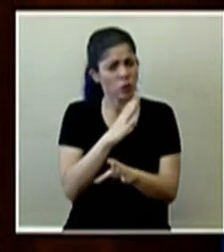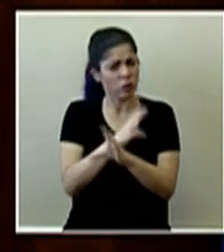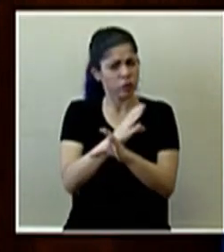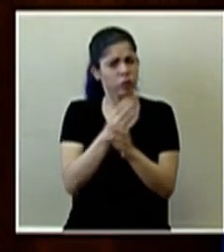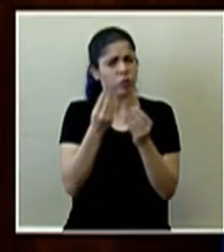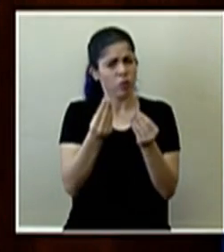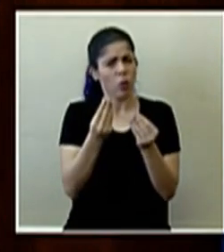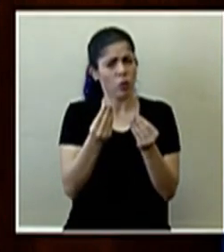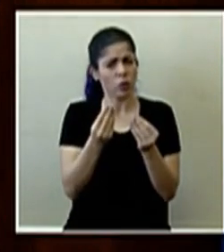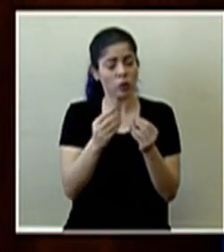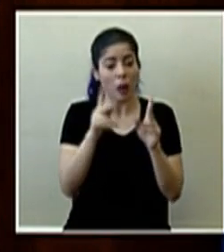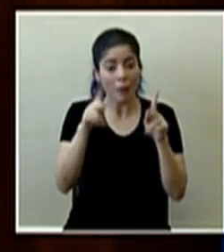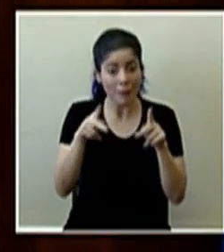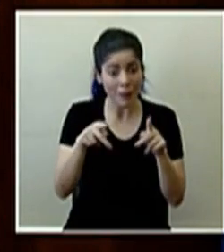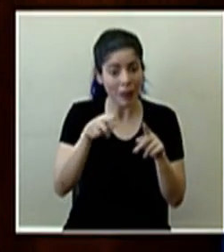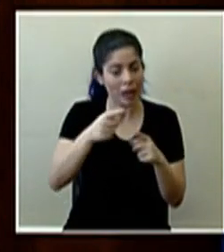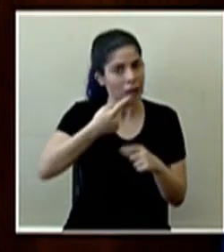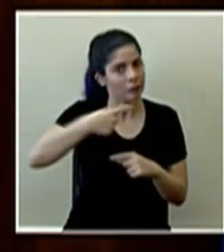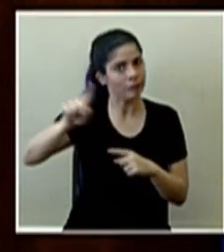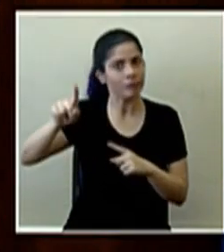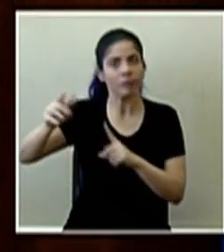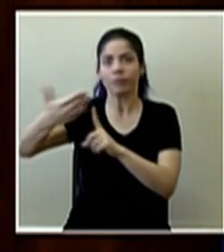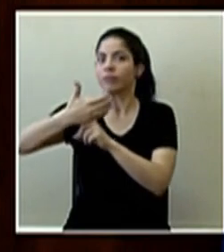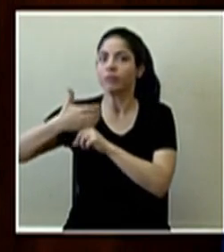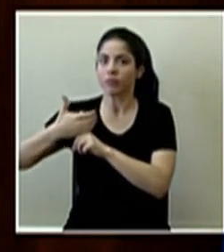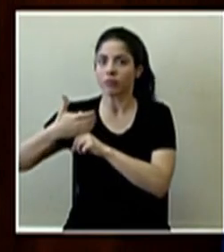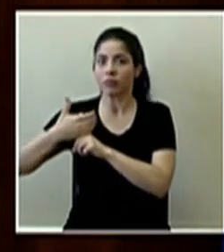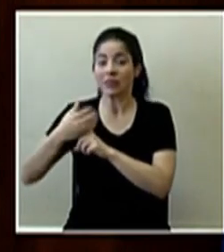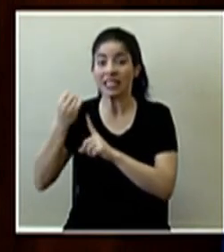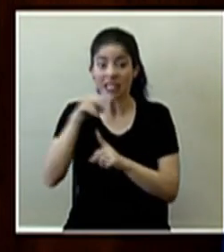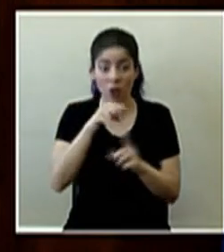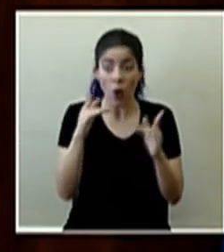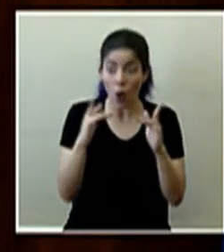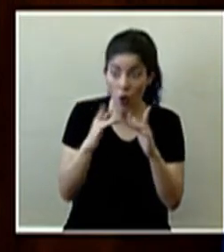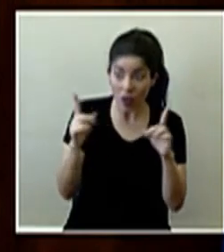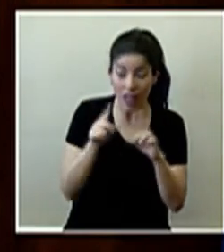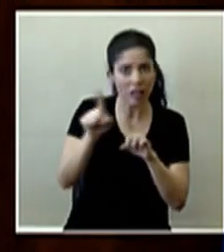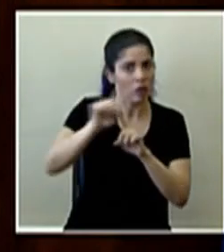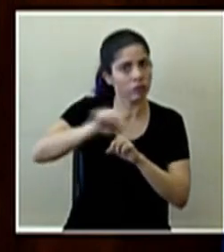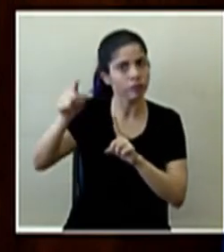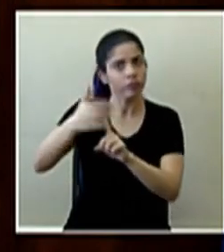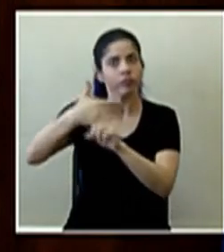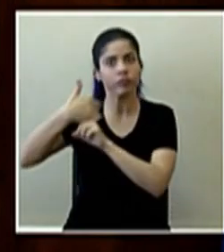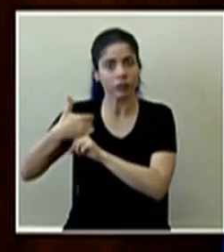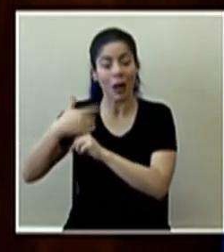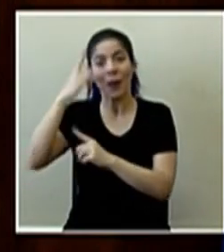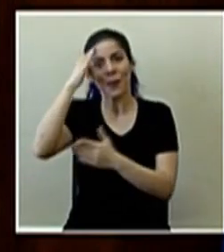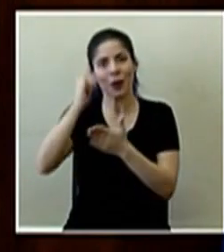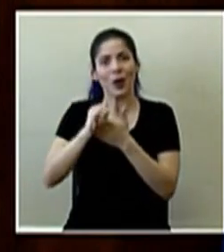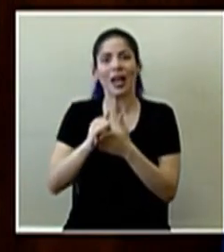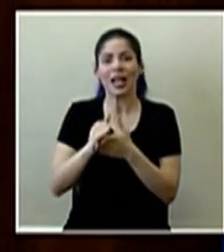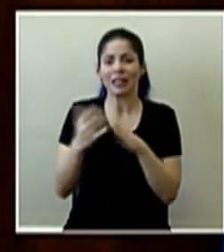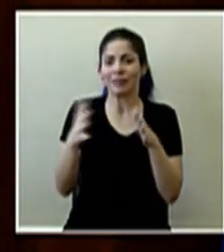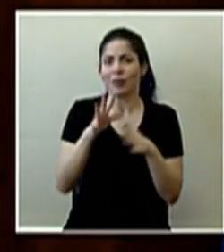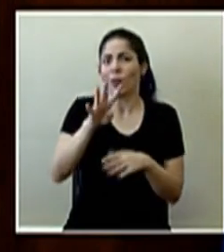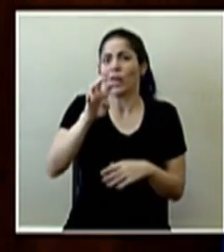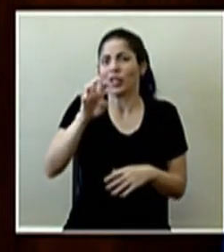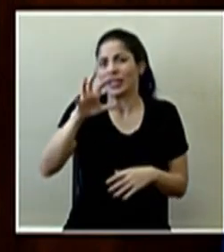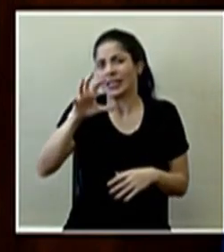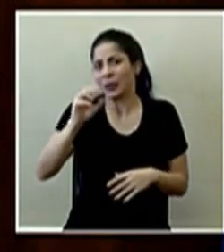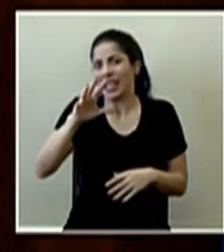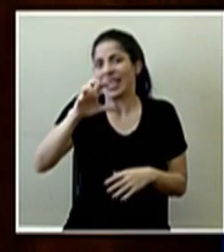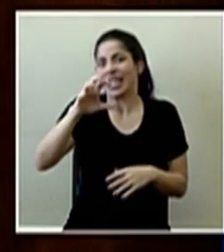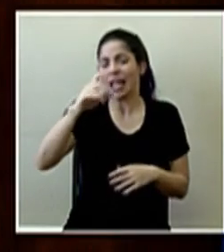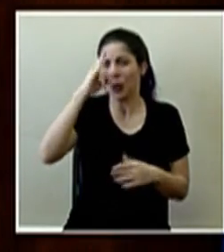en enviar gente a aislamiento cuando identificamos esos contactos. Por eso es que tenemos ese número de entre